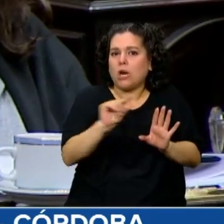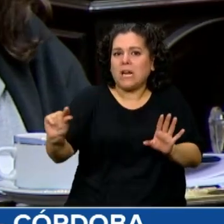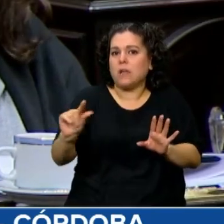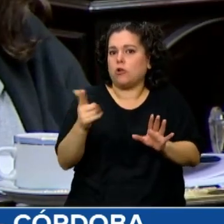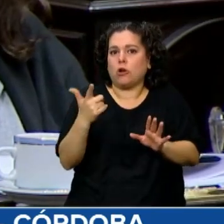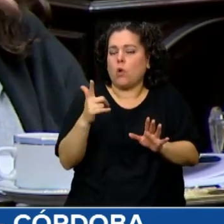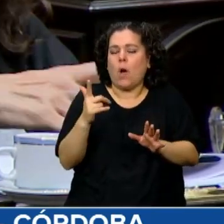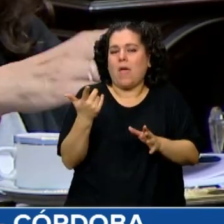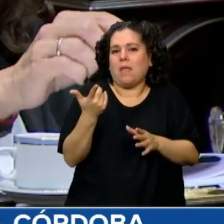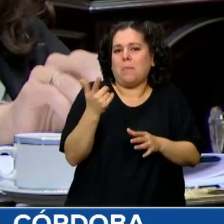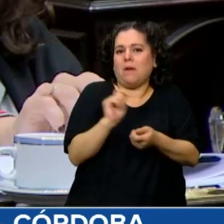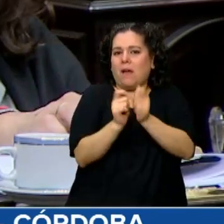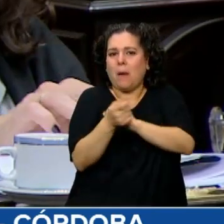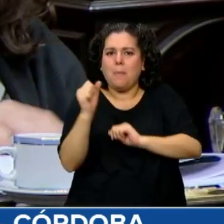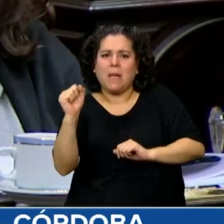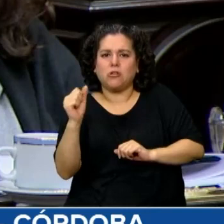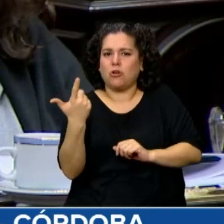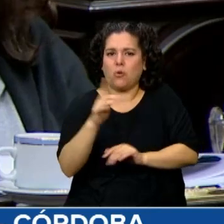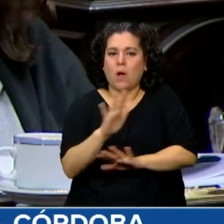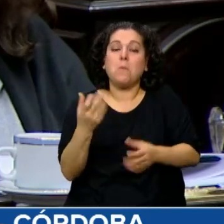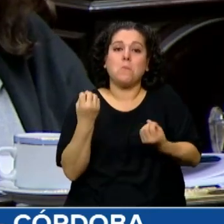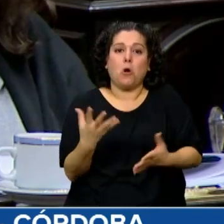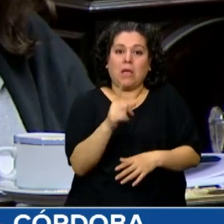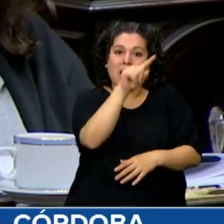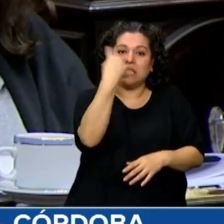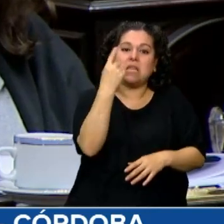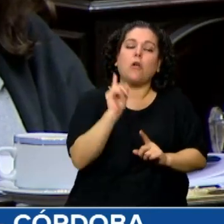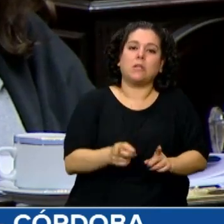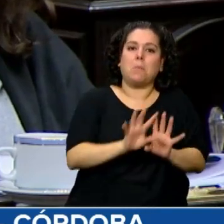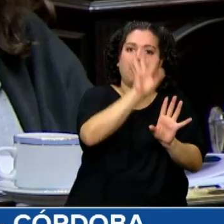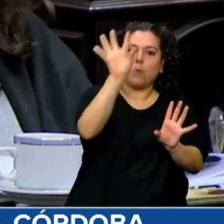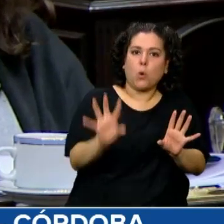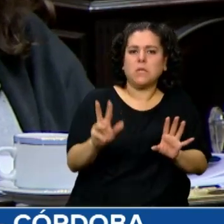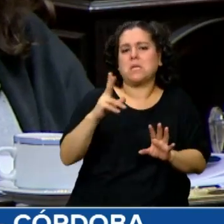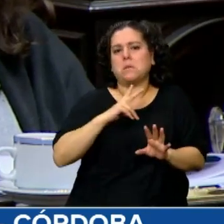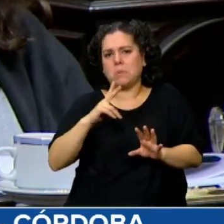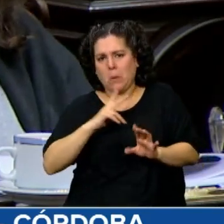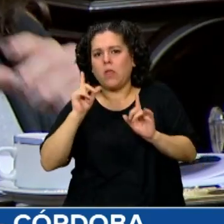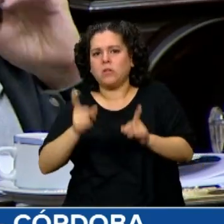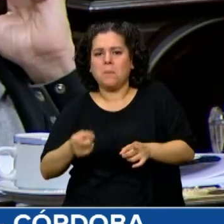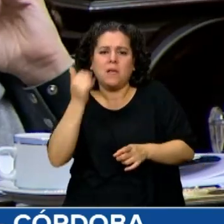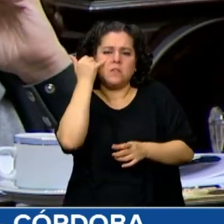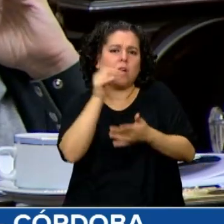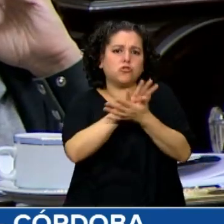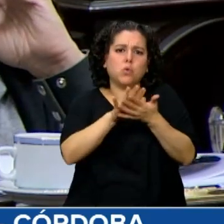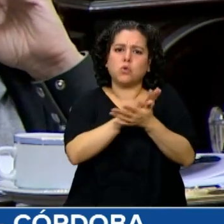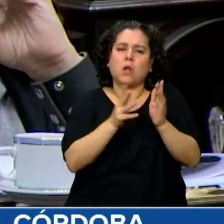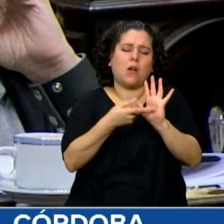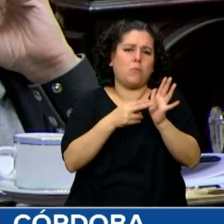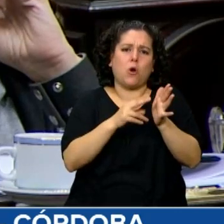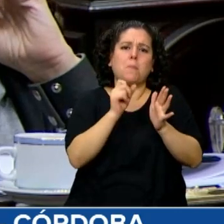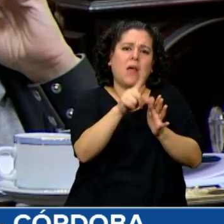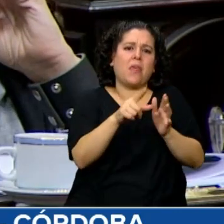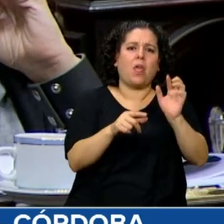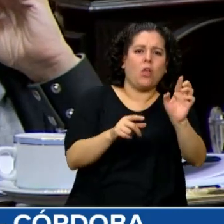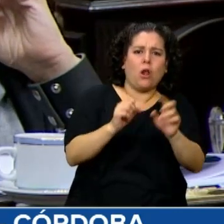sin especificar, siendo que el Estado Nacional, los estados provinciales y los privados resolvieron su problema de